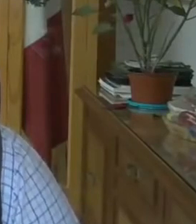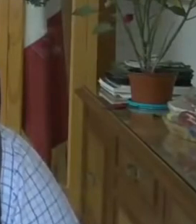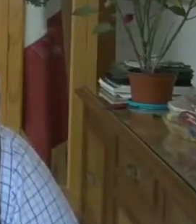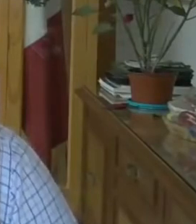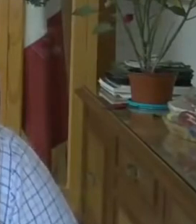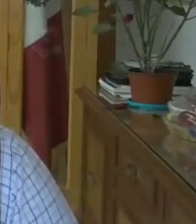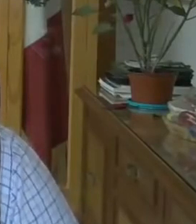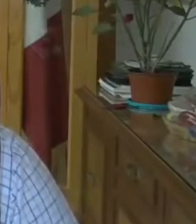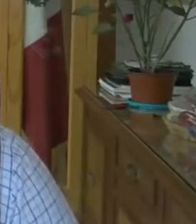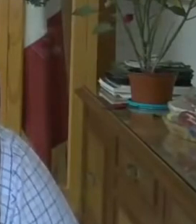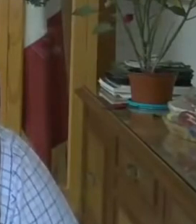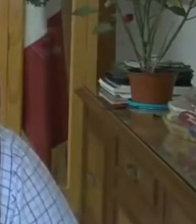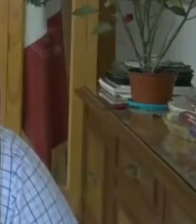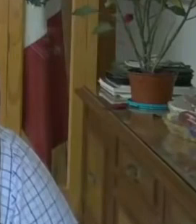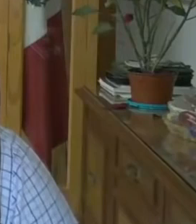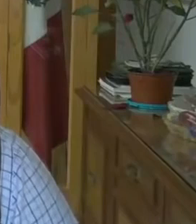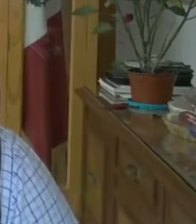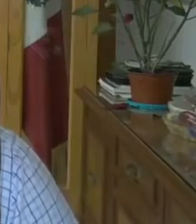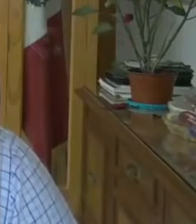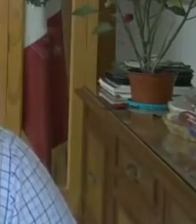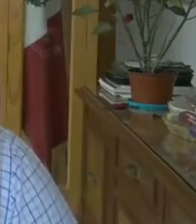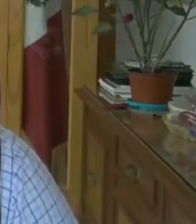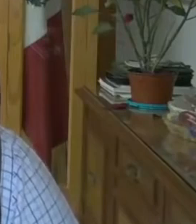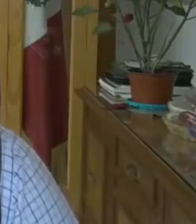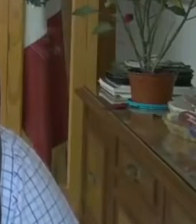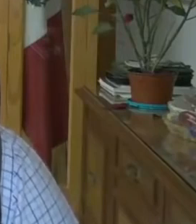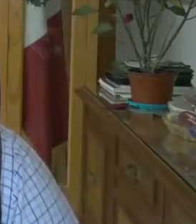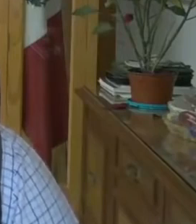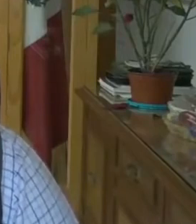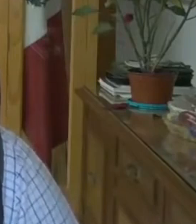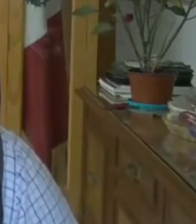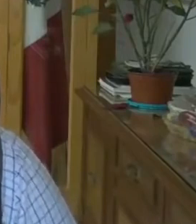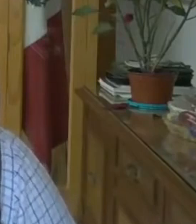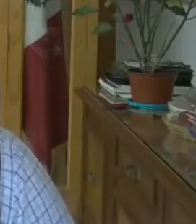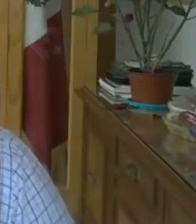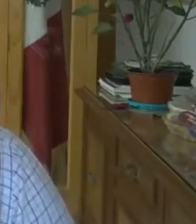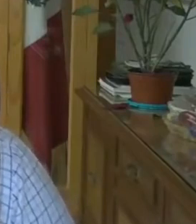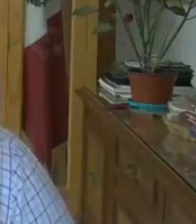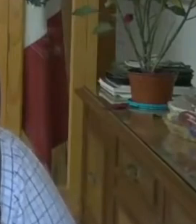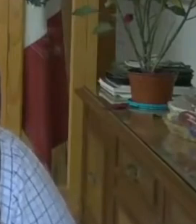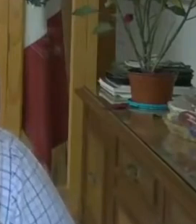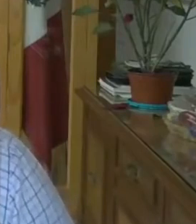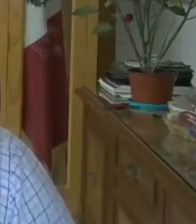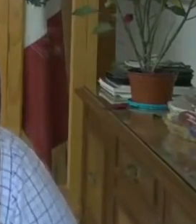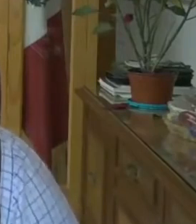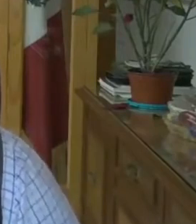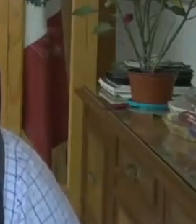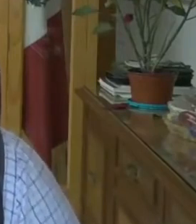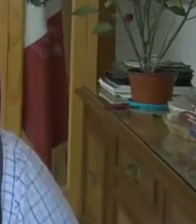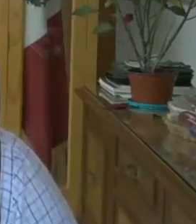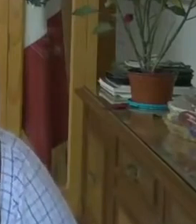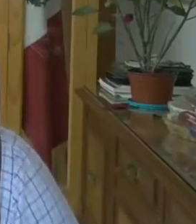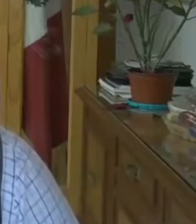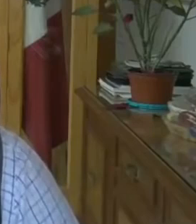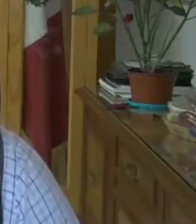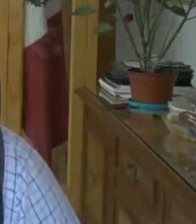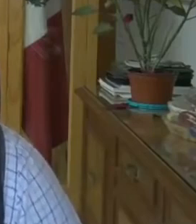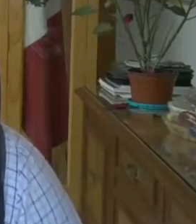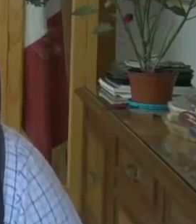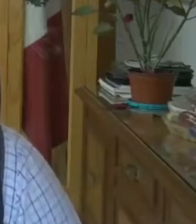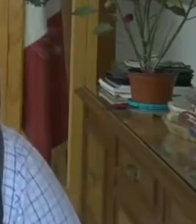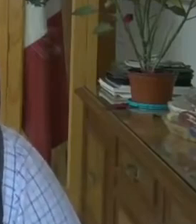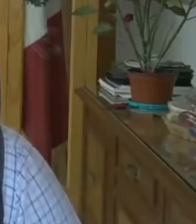si las medidas de prevención, tanto en lo individual como en lo colectivo, las hemos explicado muchas veces y las